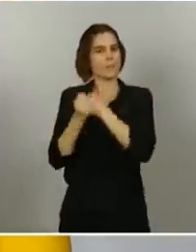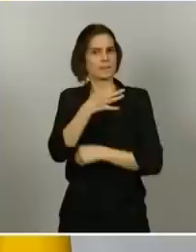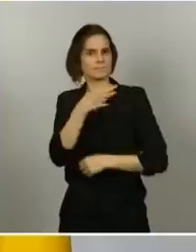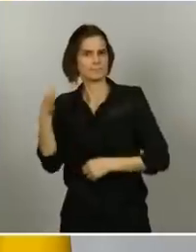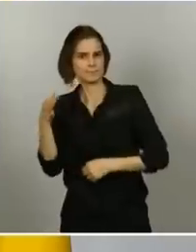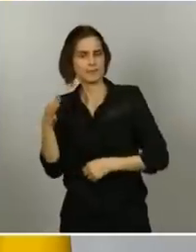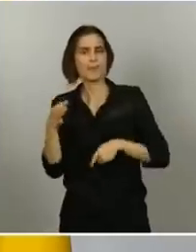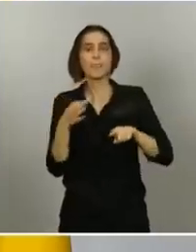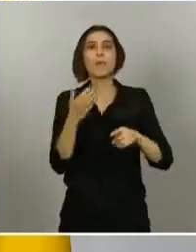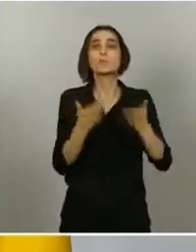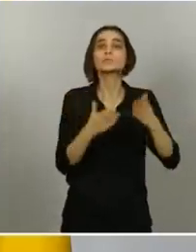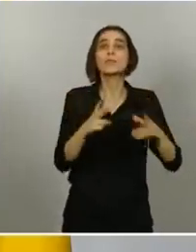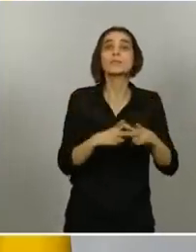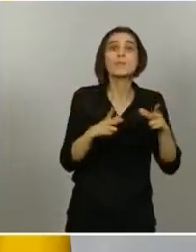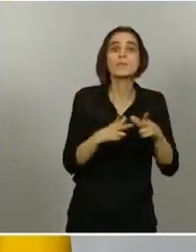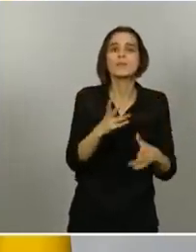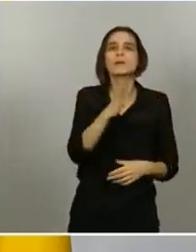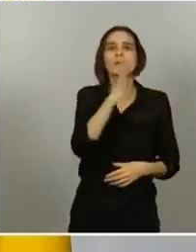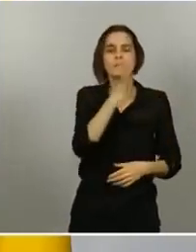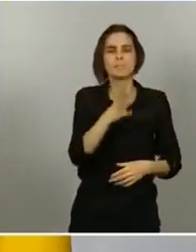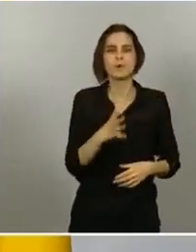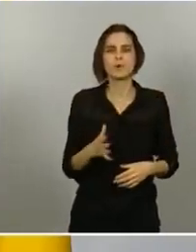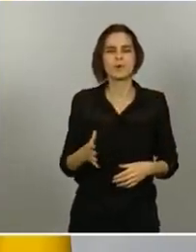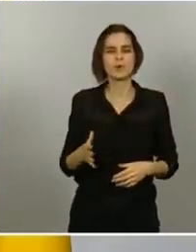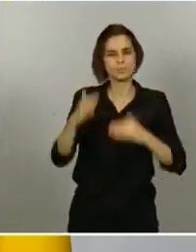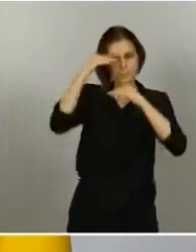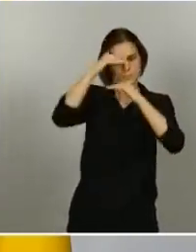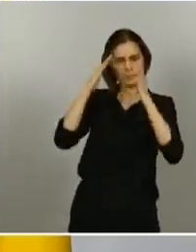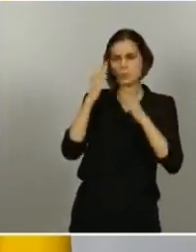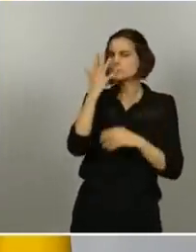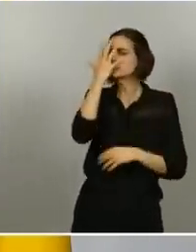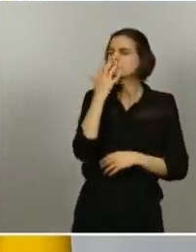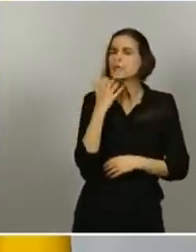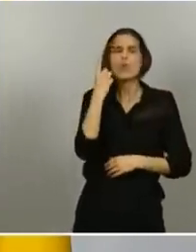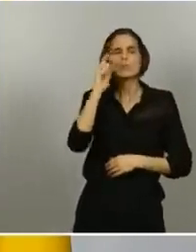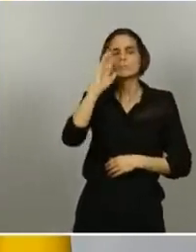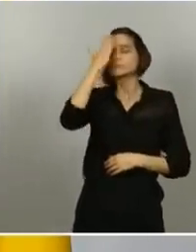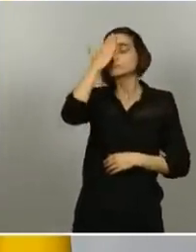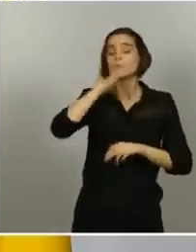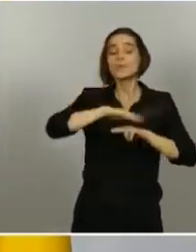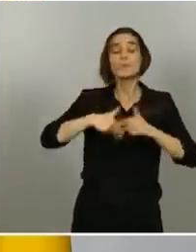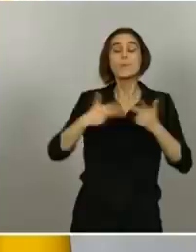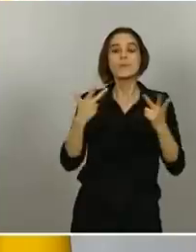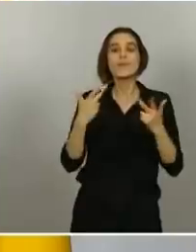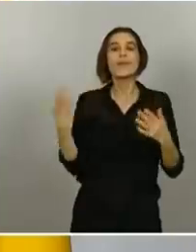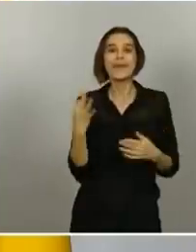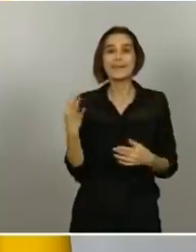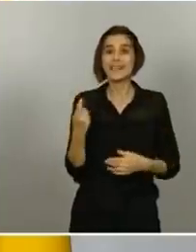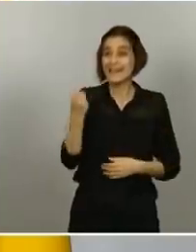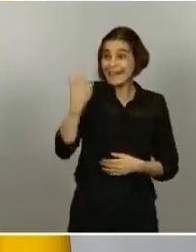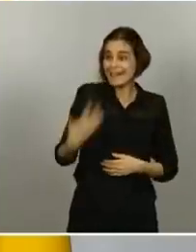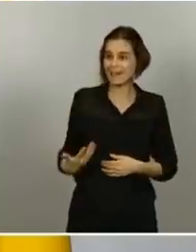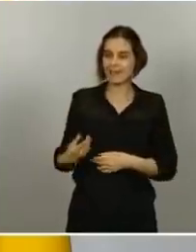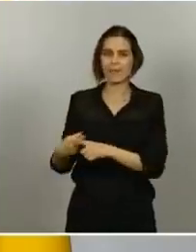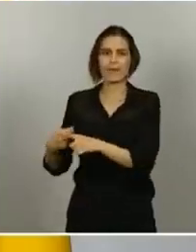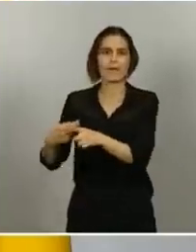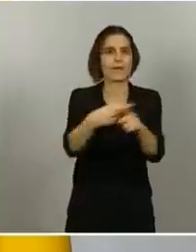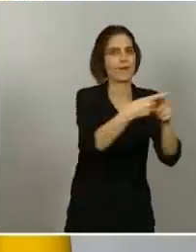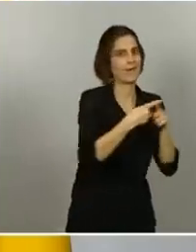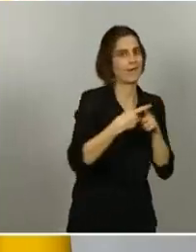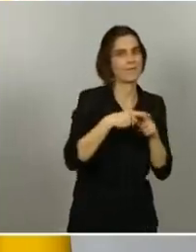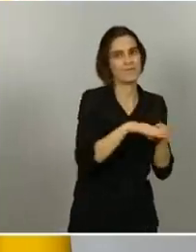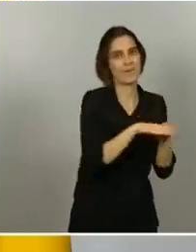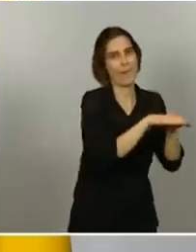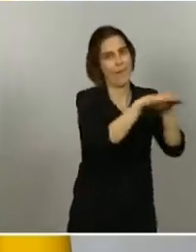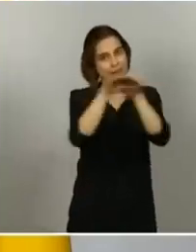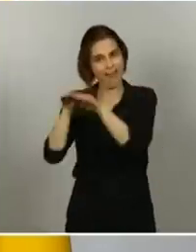porque se toma en serio unha dos fundamentos da democracia que é a redistribución da riqueza porque os recursos que aportamos entre todos ás arcas